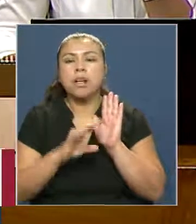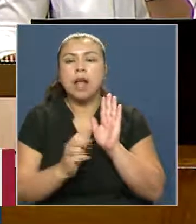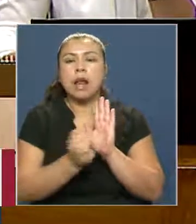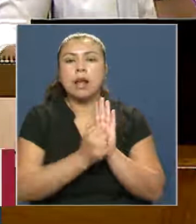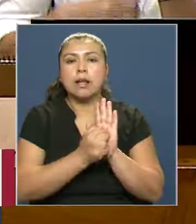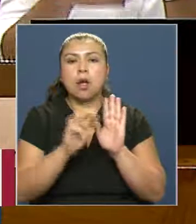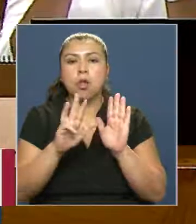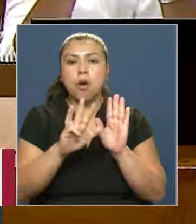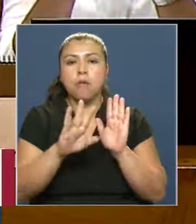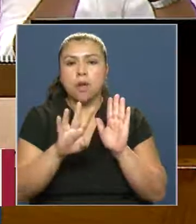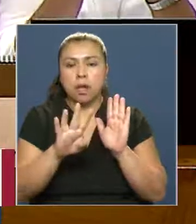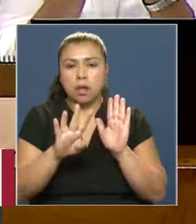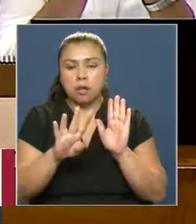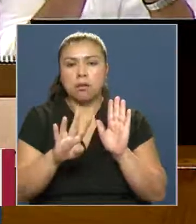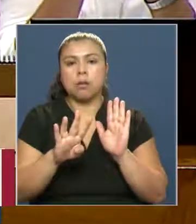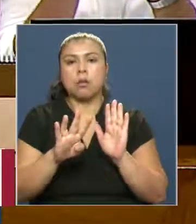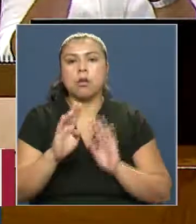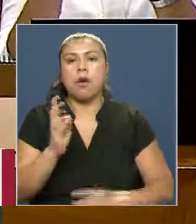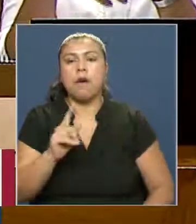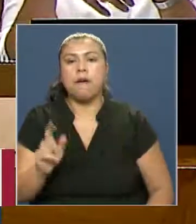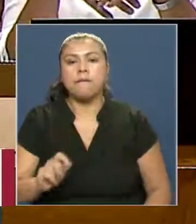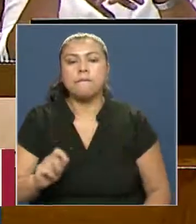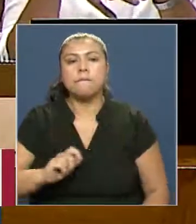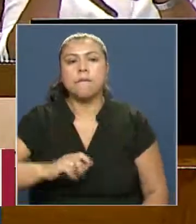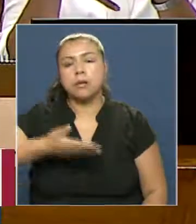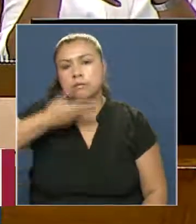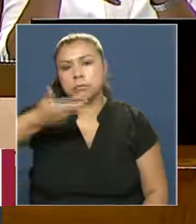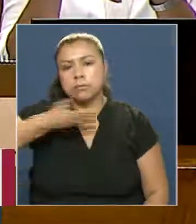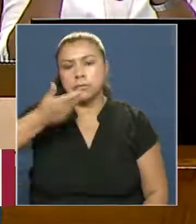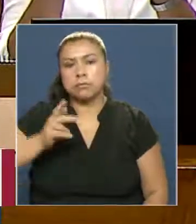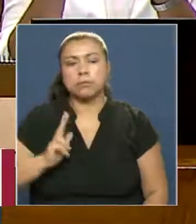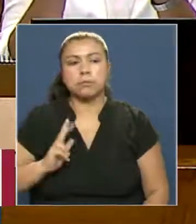artículo 94 bis propuesto del siguiente tenor. Señor secretario.